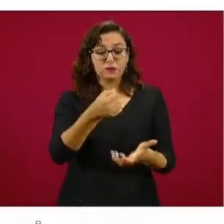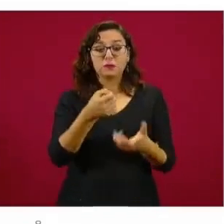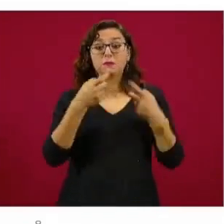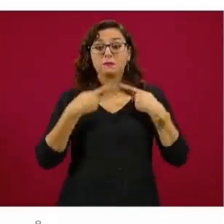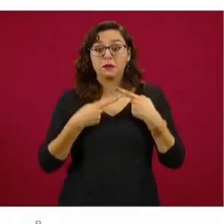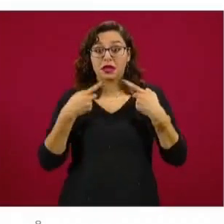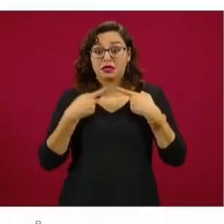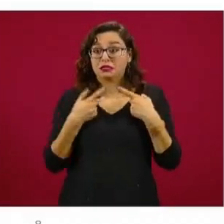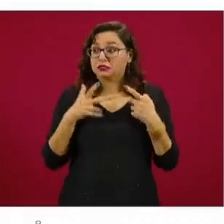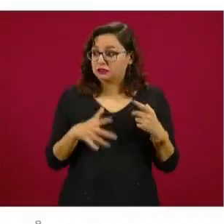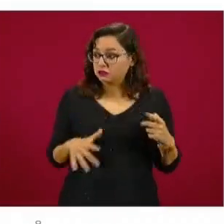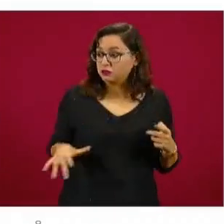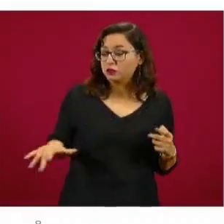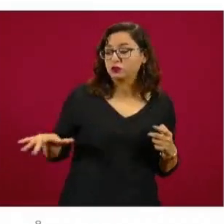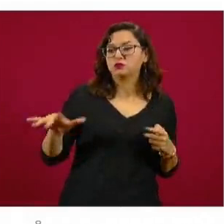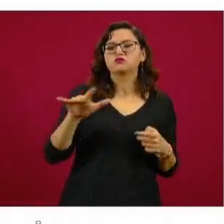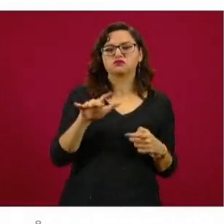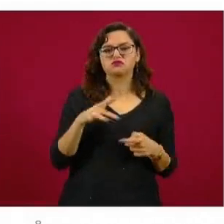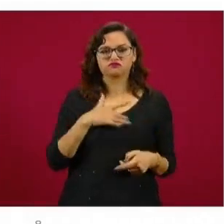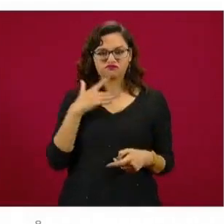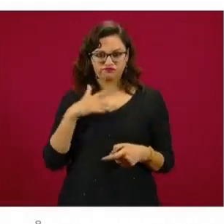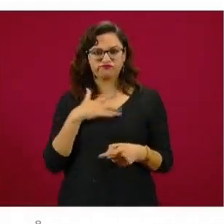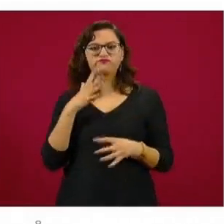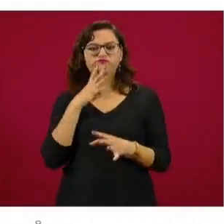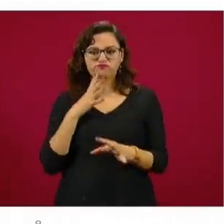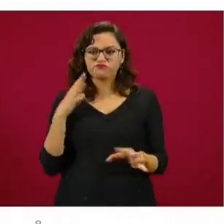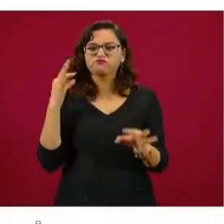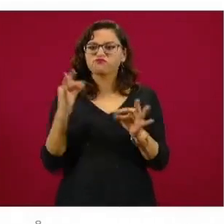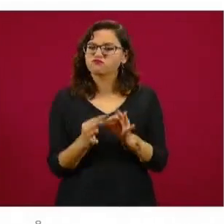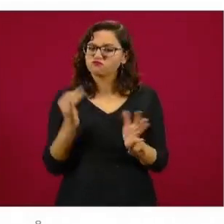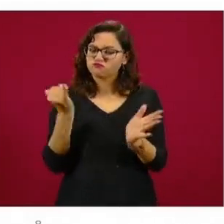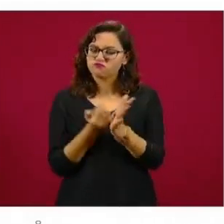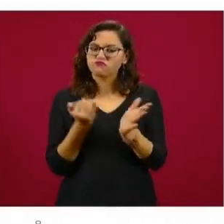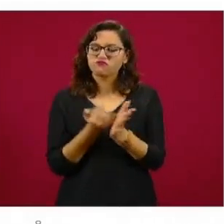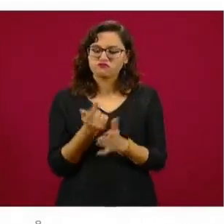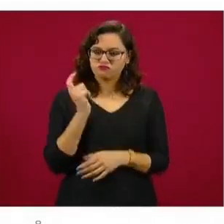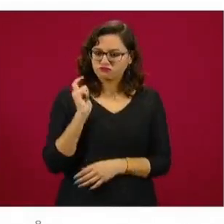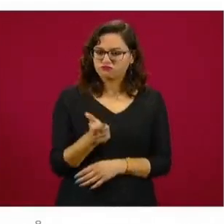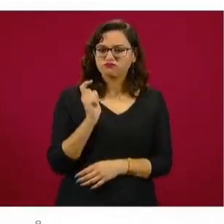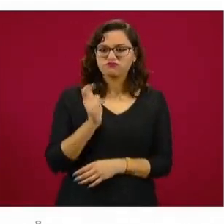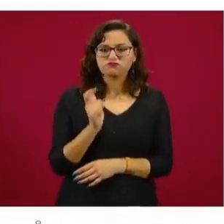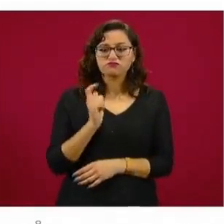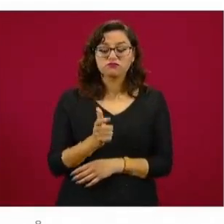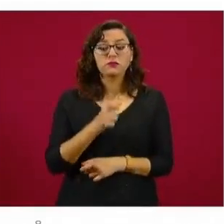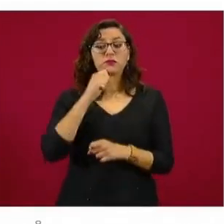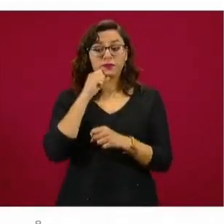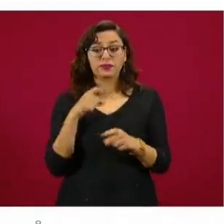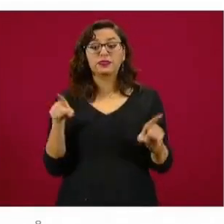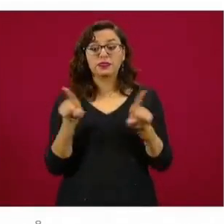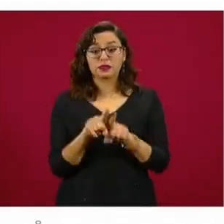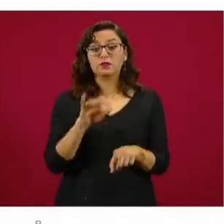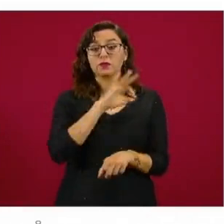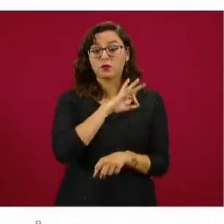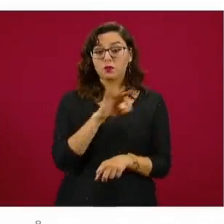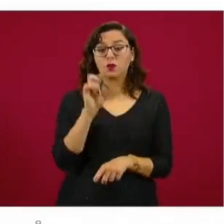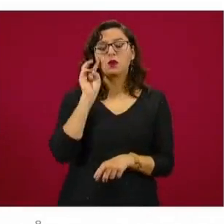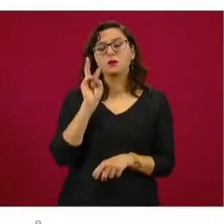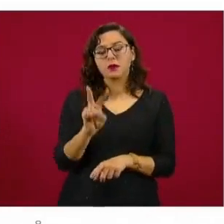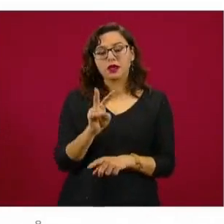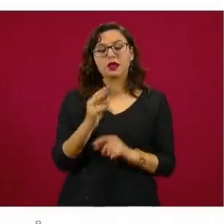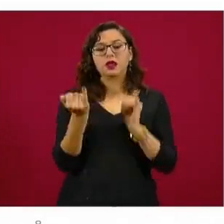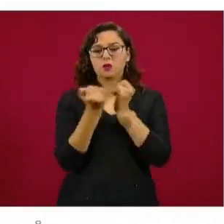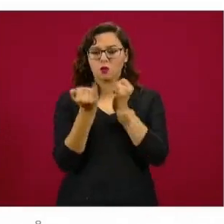tuvieron los contribuyentes nacionales. Aquí está también todo lo que los